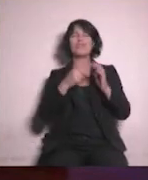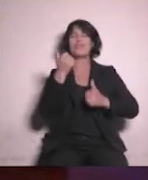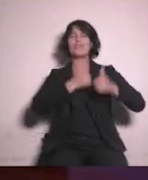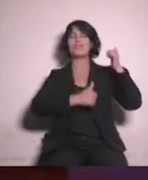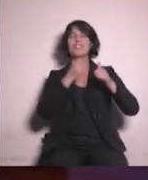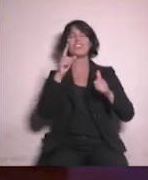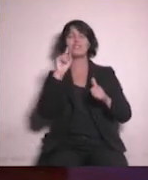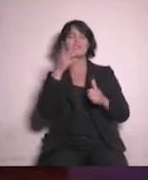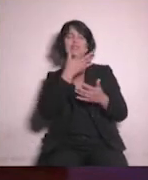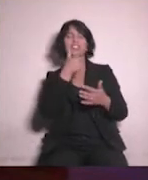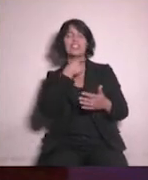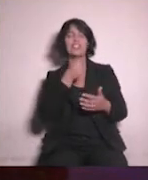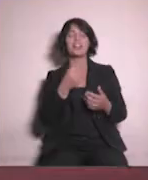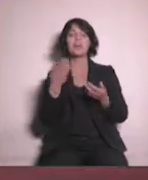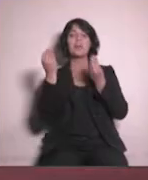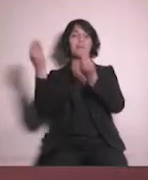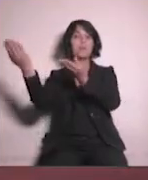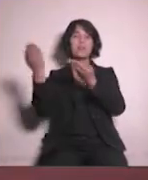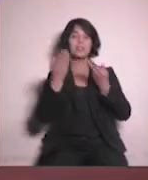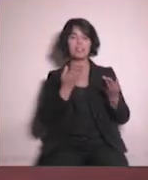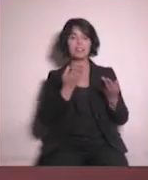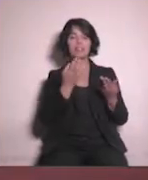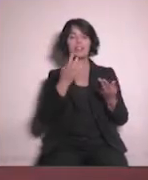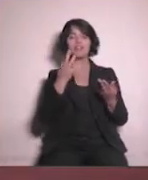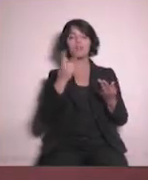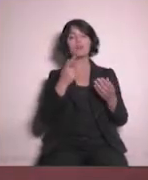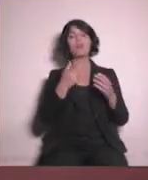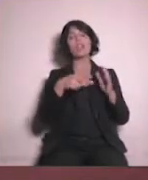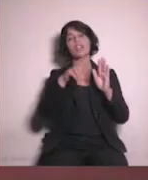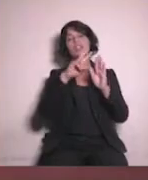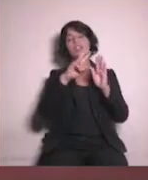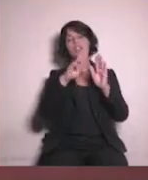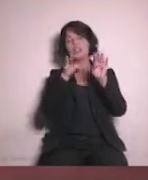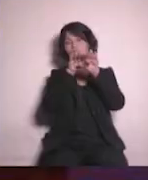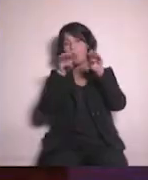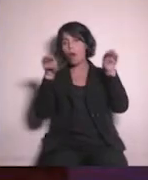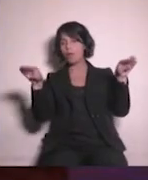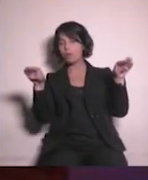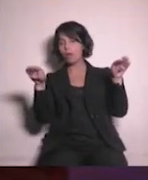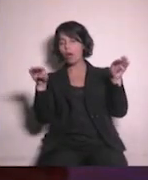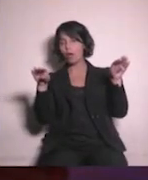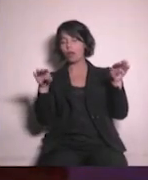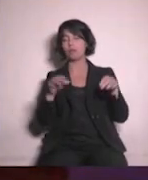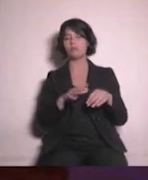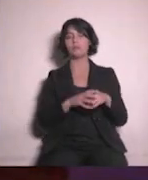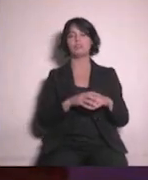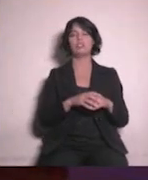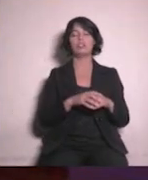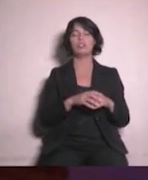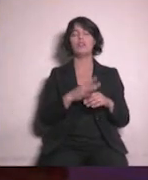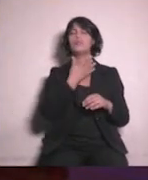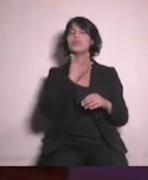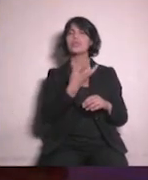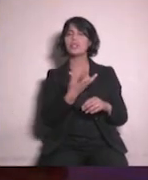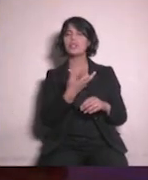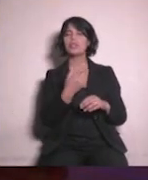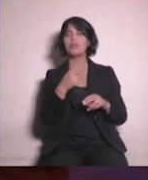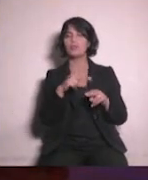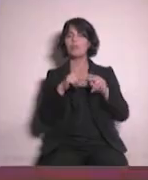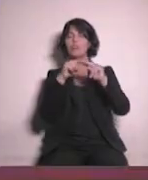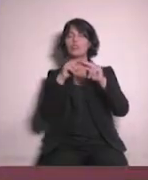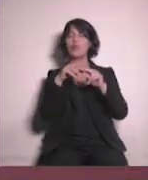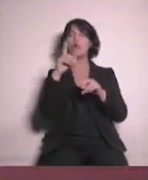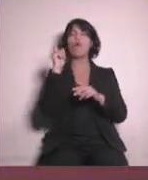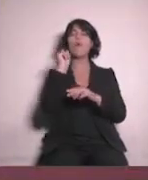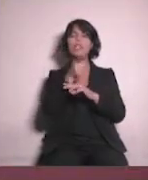con quien quiera. Bienvenido, pero en igualdad de condiciones. ¿Y por qué en igualdad de condiciones? Porque estos son fondos obligatorios.